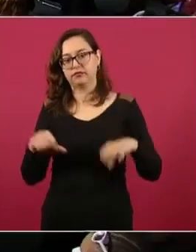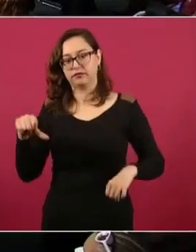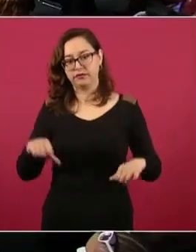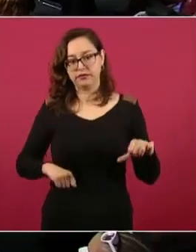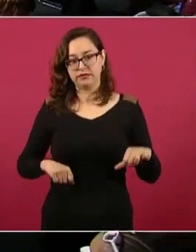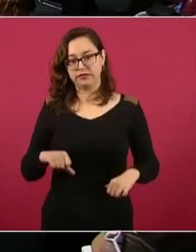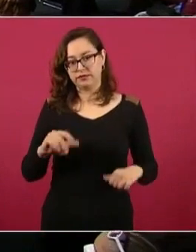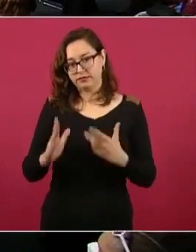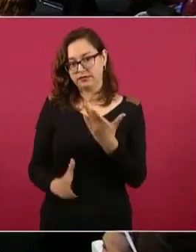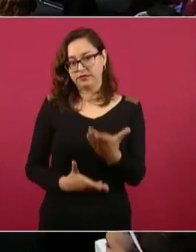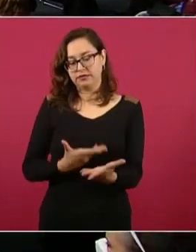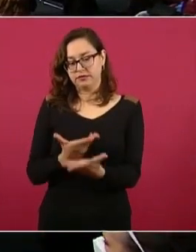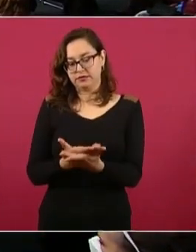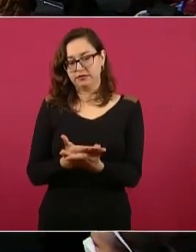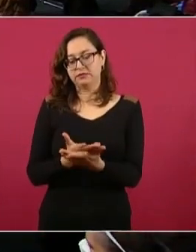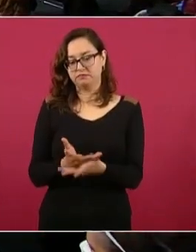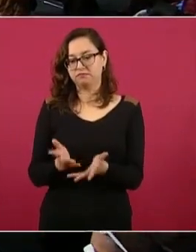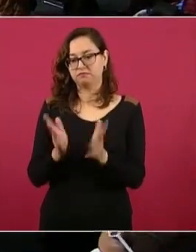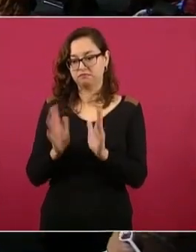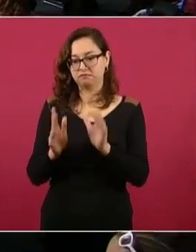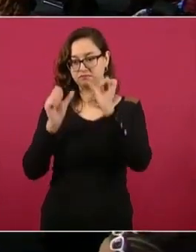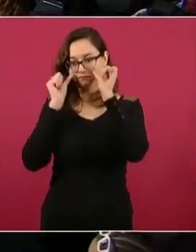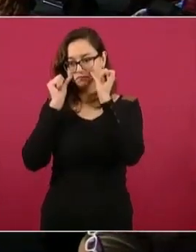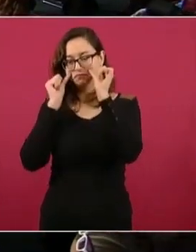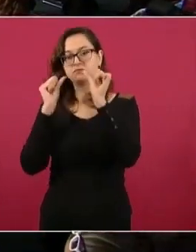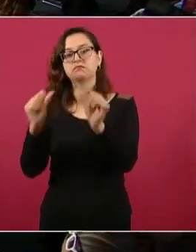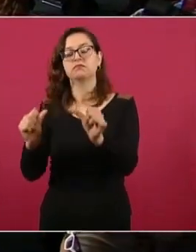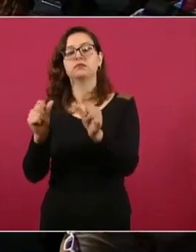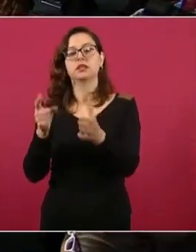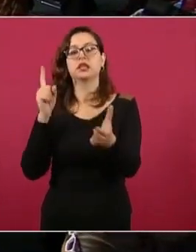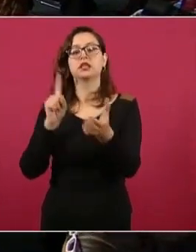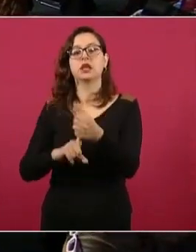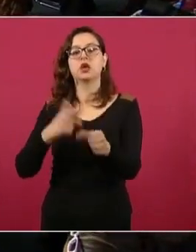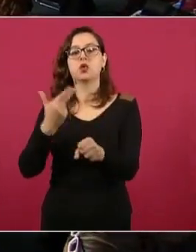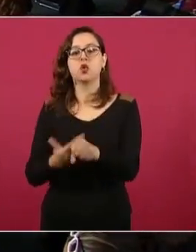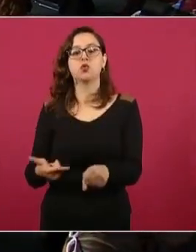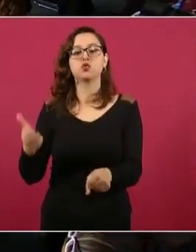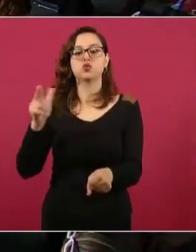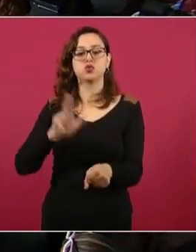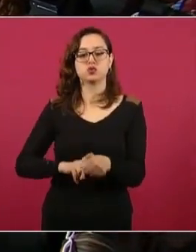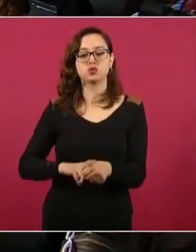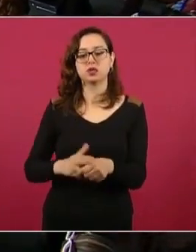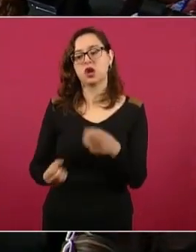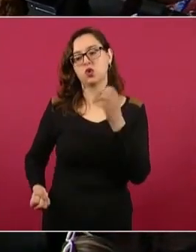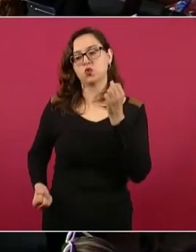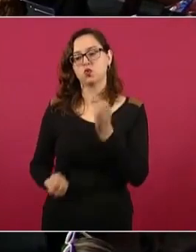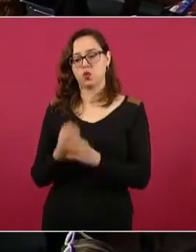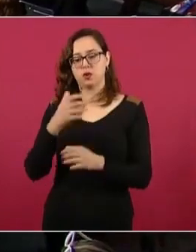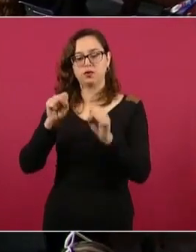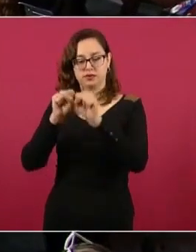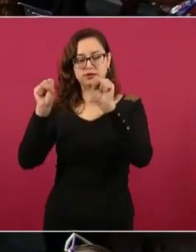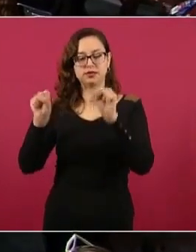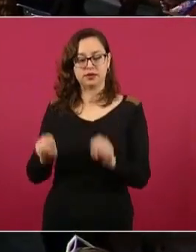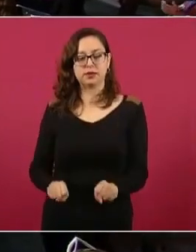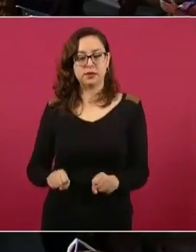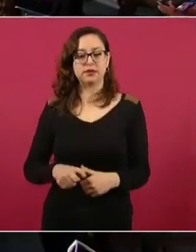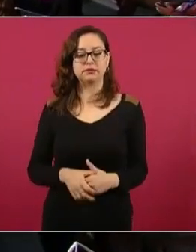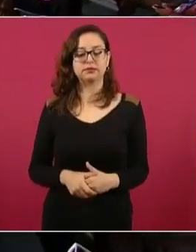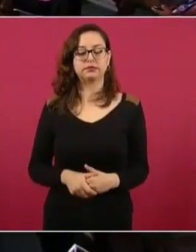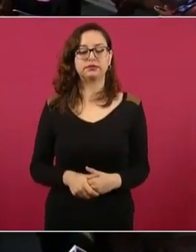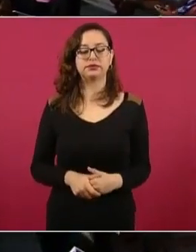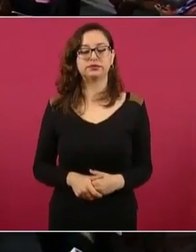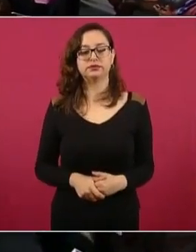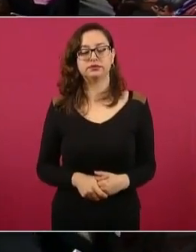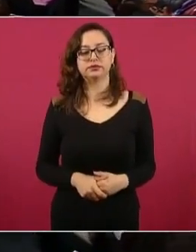acciones que ya se están atendiendo en los nuevos hospitales, en